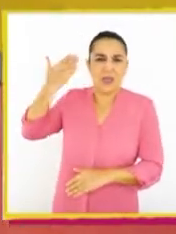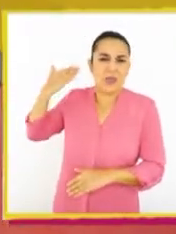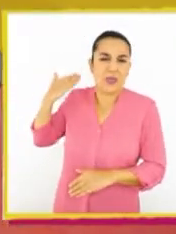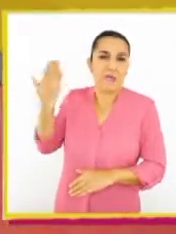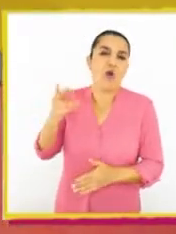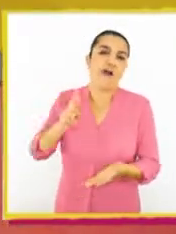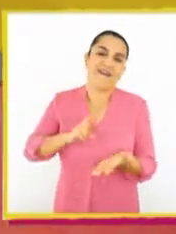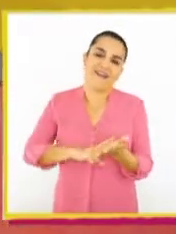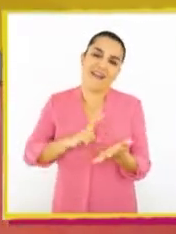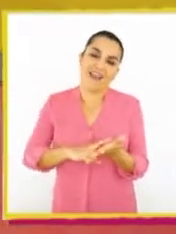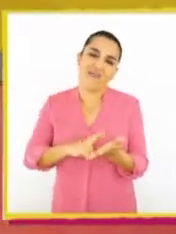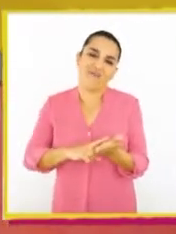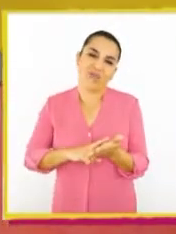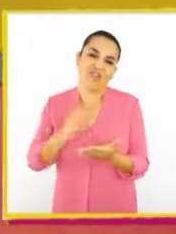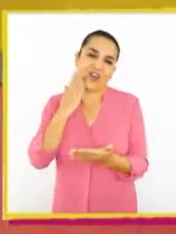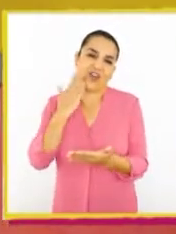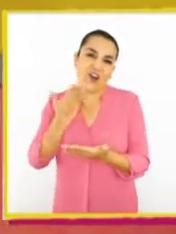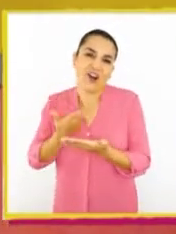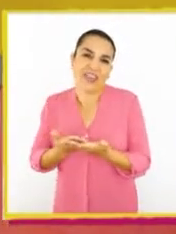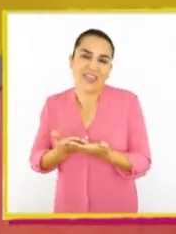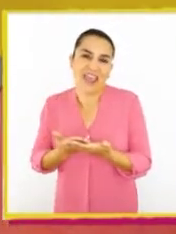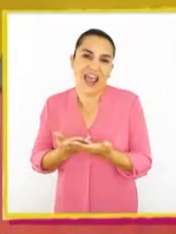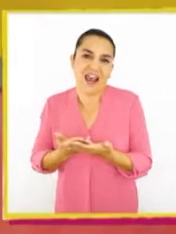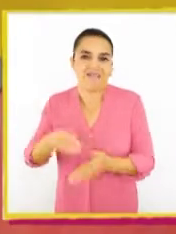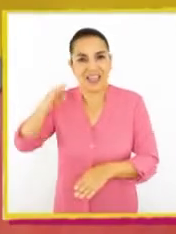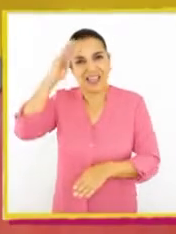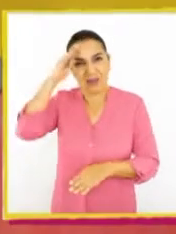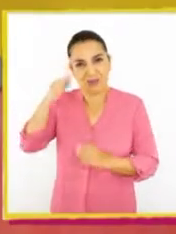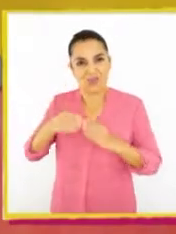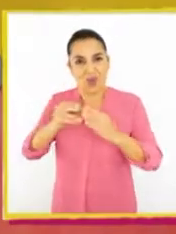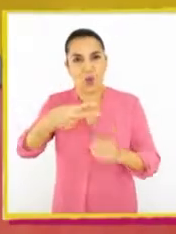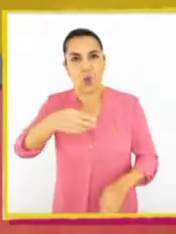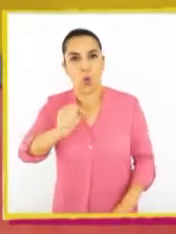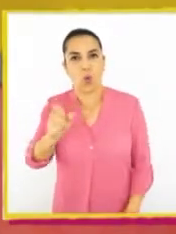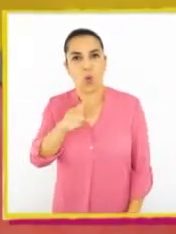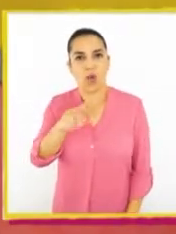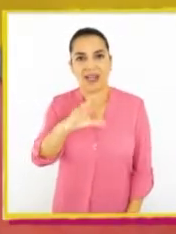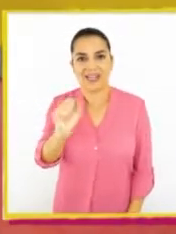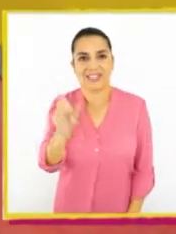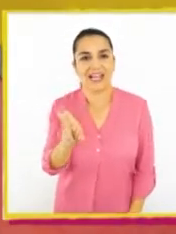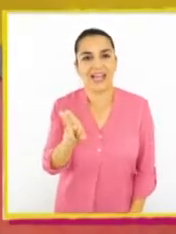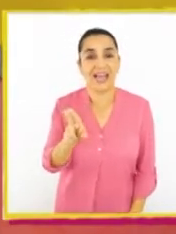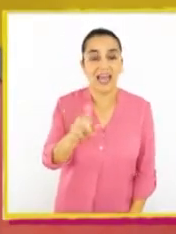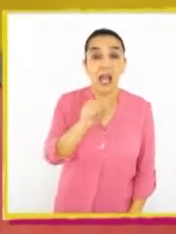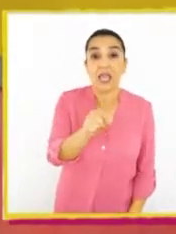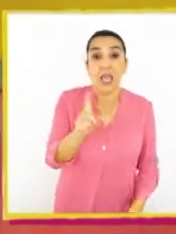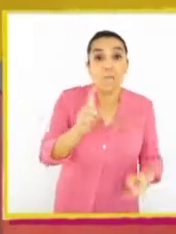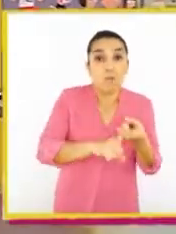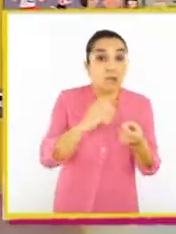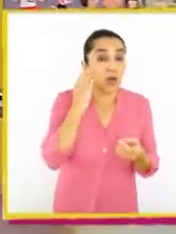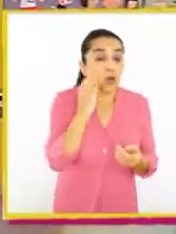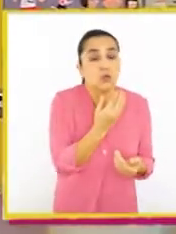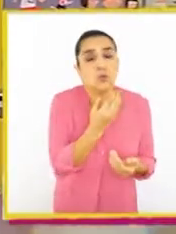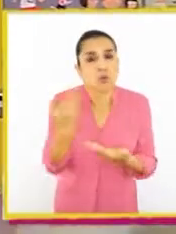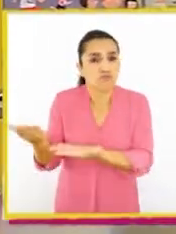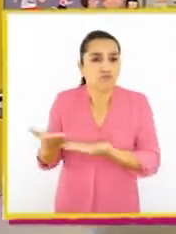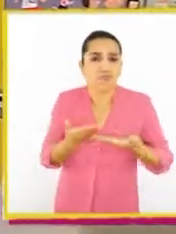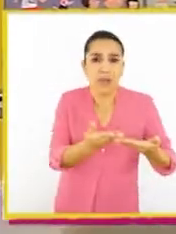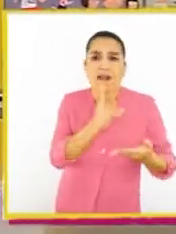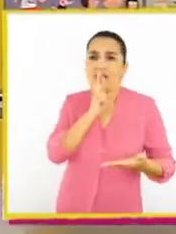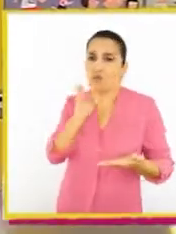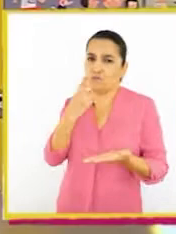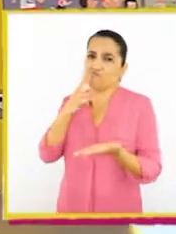épocas. Realmente, un gesto muy cordial el que tuvo el capitán del Huáscar y doña Carmela, si lo recibió, respondiendo